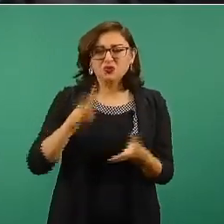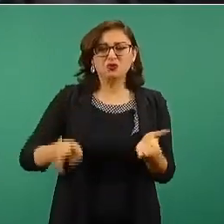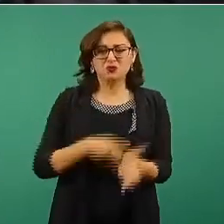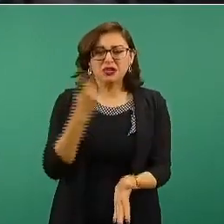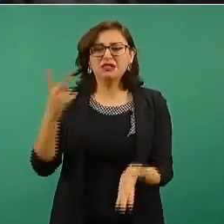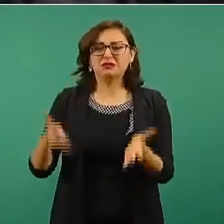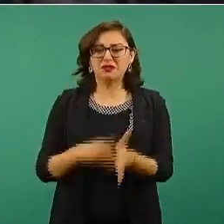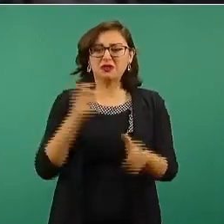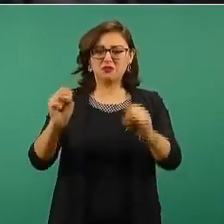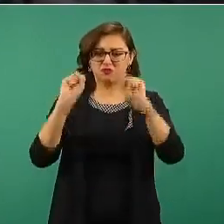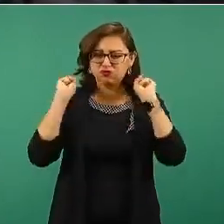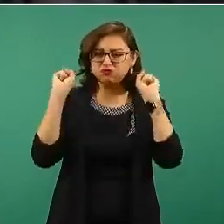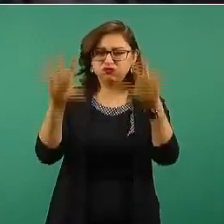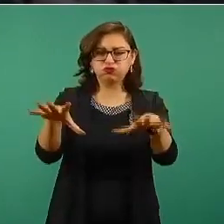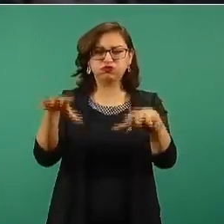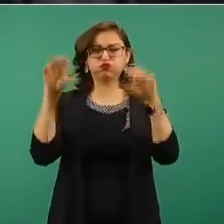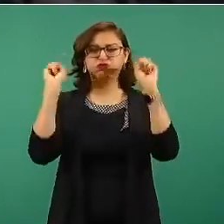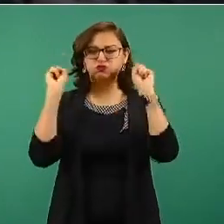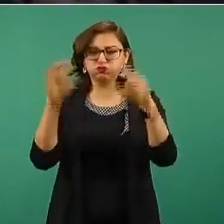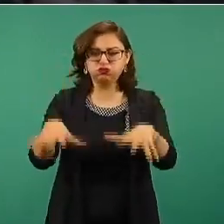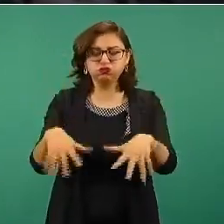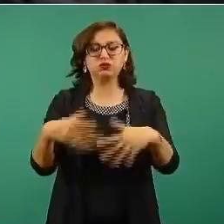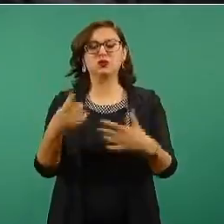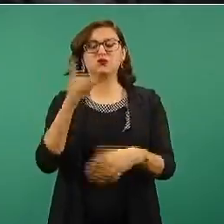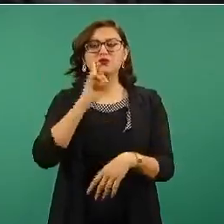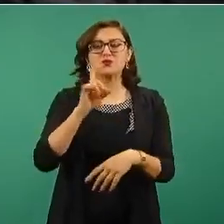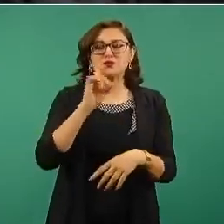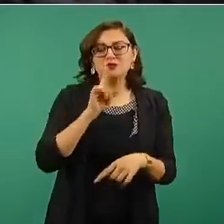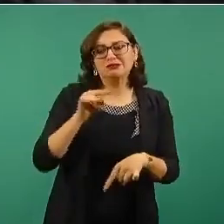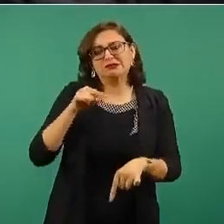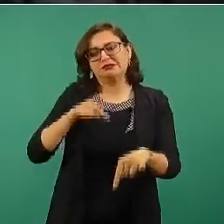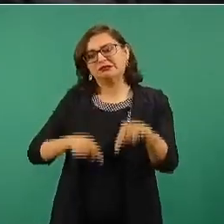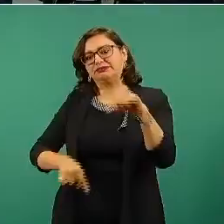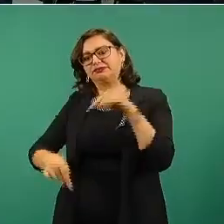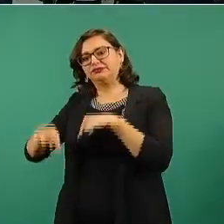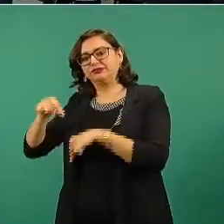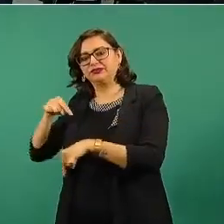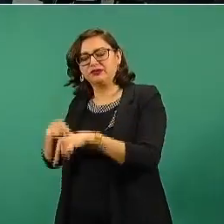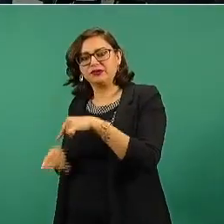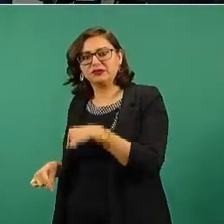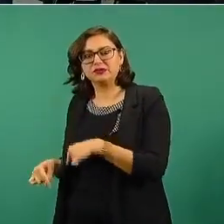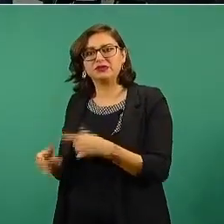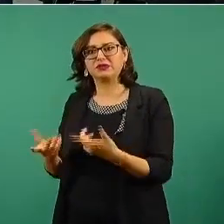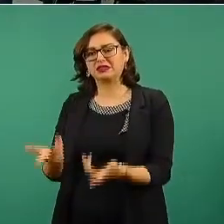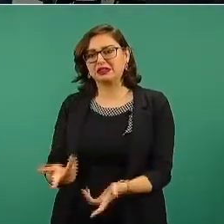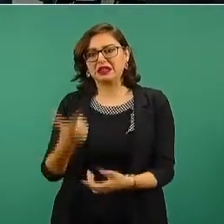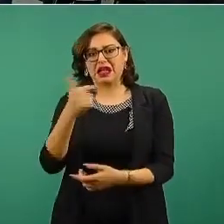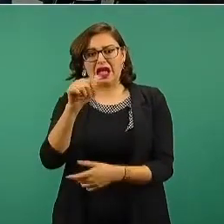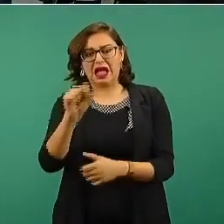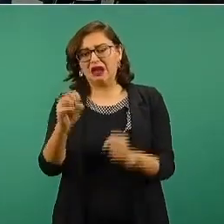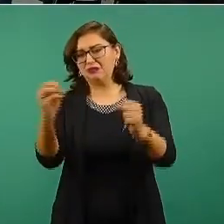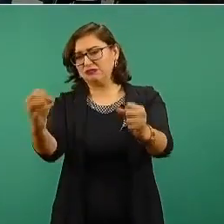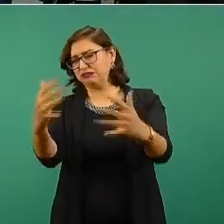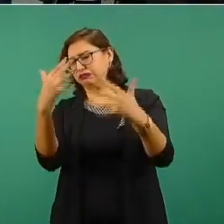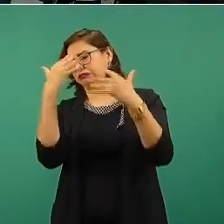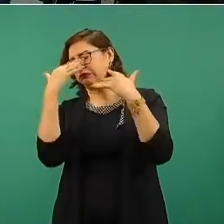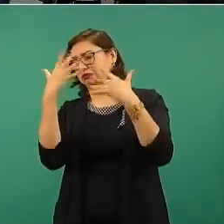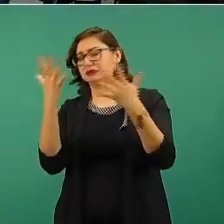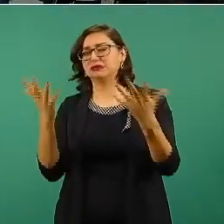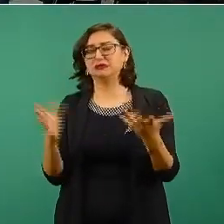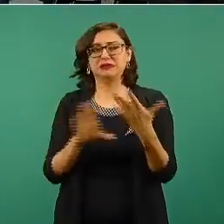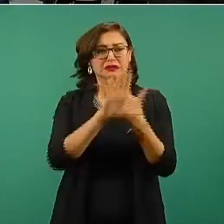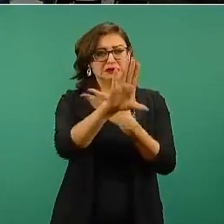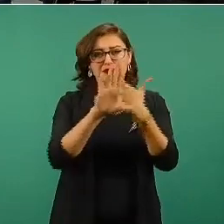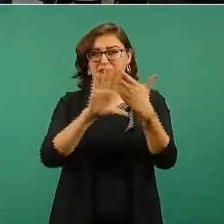Nos tocaba ver que las mujeres tenían que hacer hacia la plancha del Zócalo capitalino para evitar pues ser afectadas. Ahora, bueno,